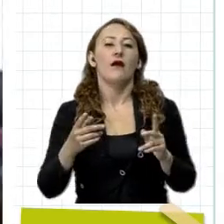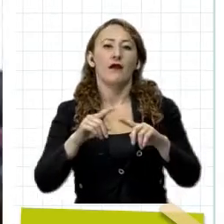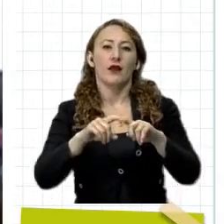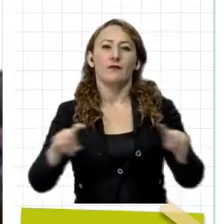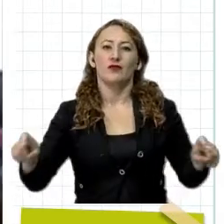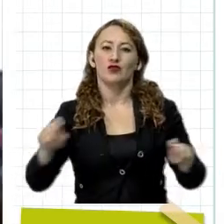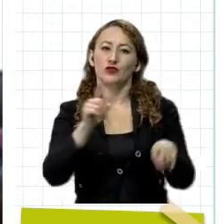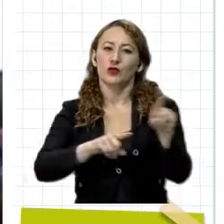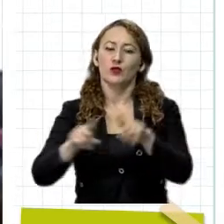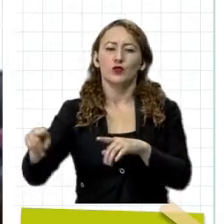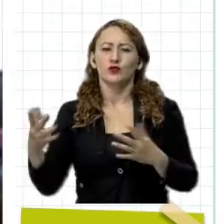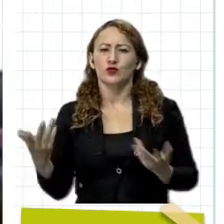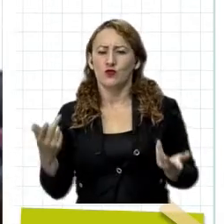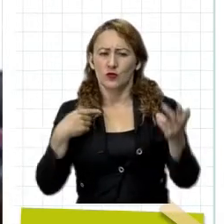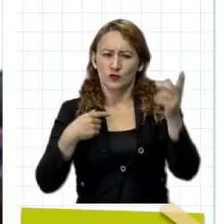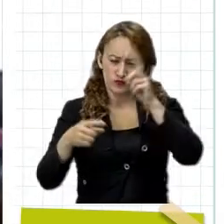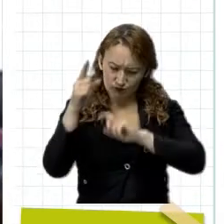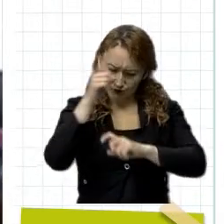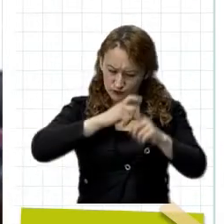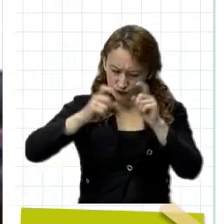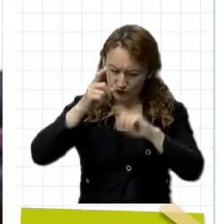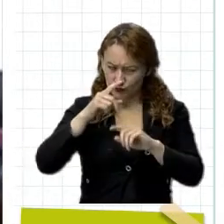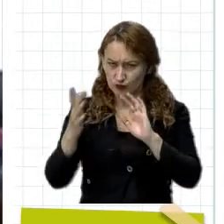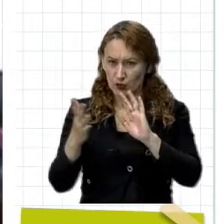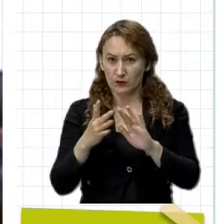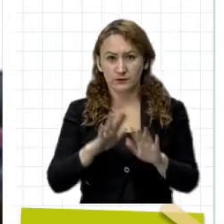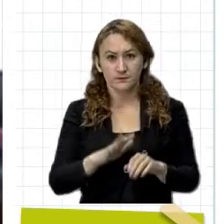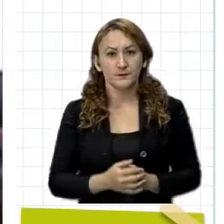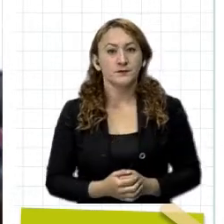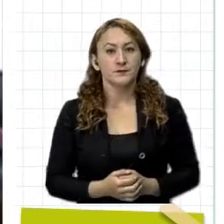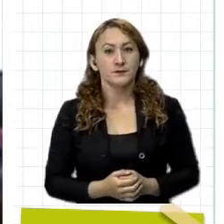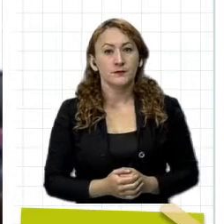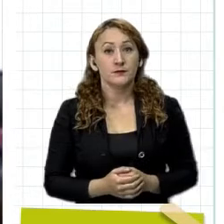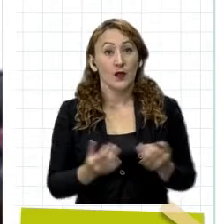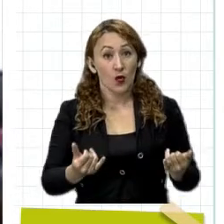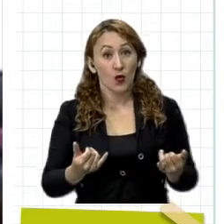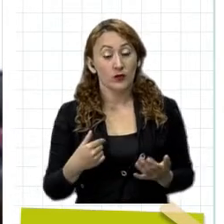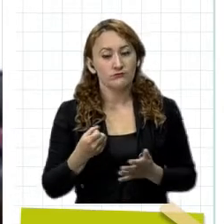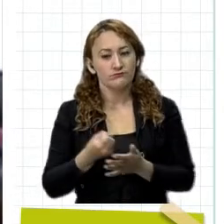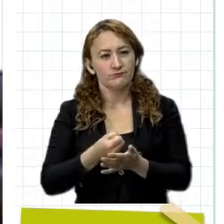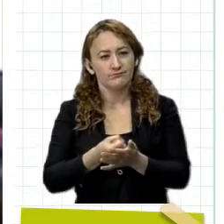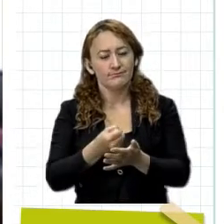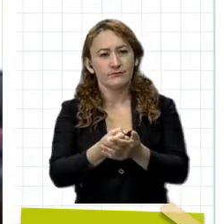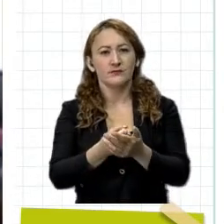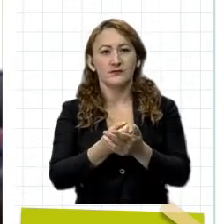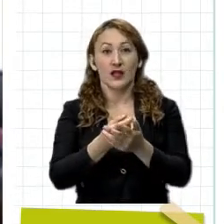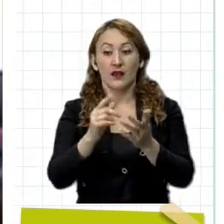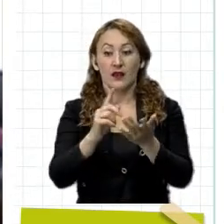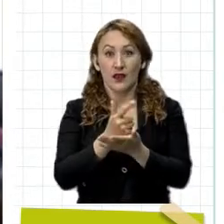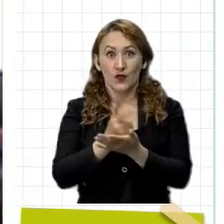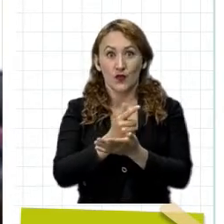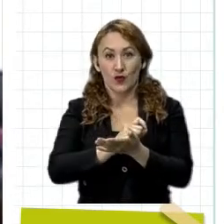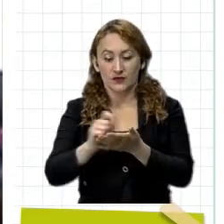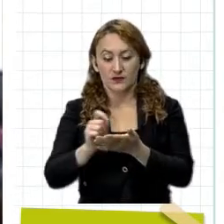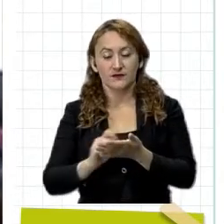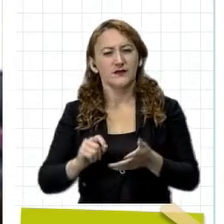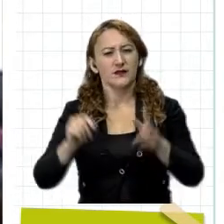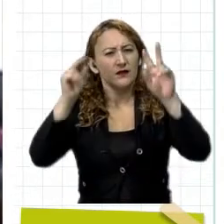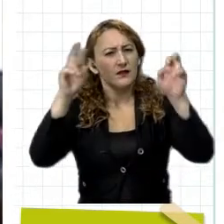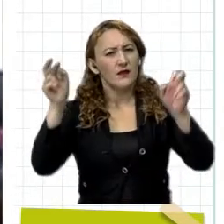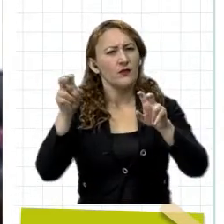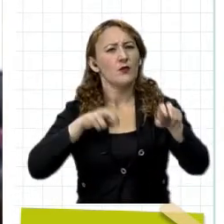de reflexión al respecto. Actualmente, estoy intentando terminar de escribir un libro sobre movilidad social